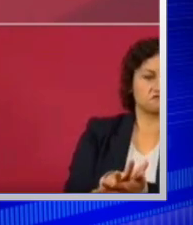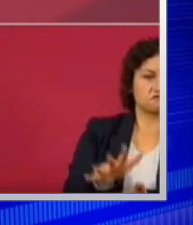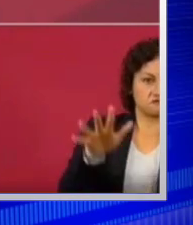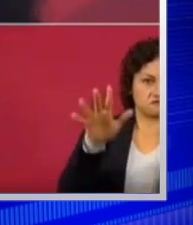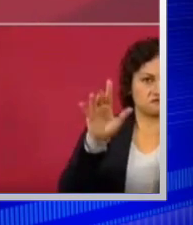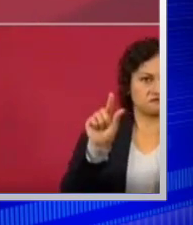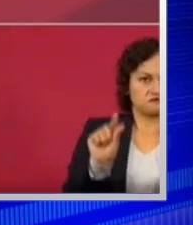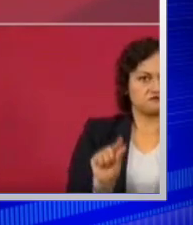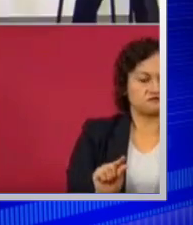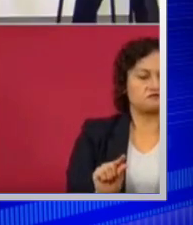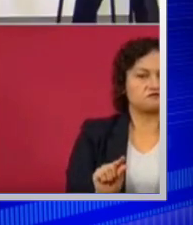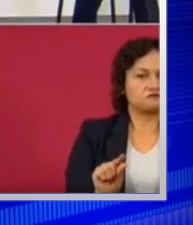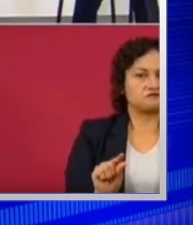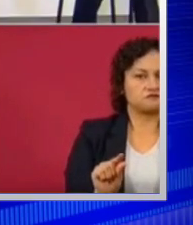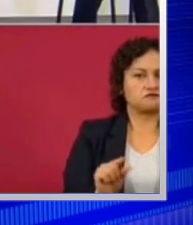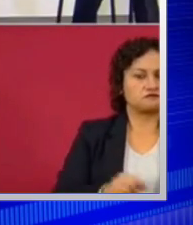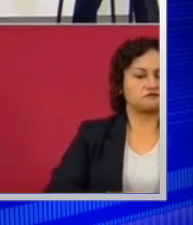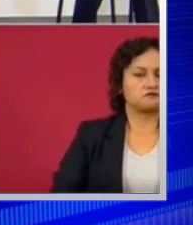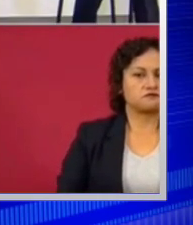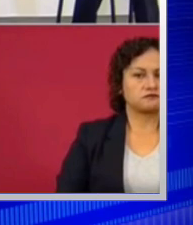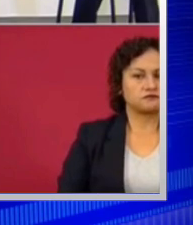pero hay una élite